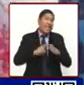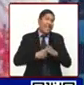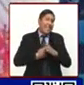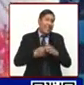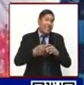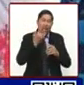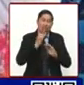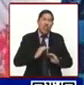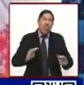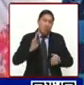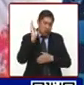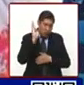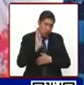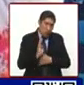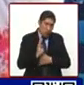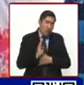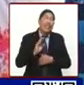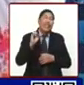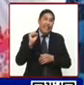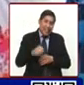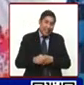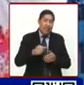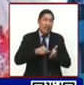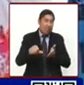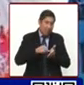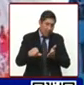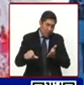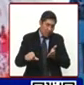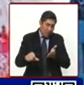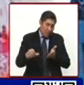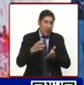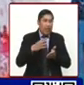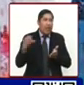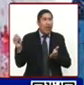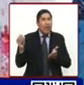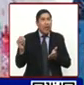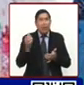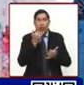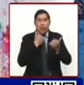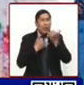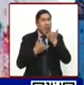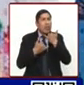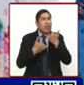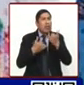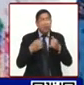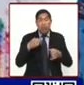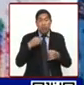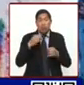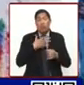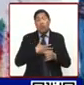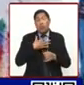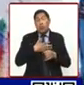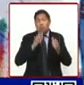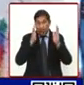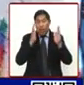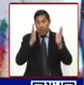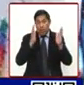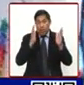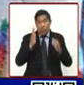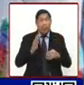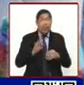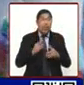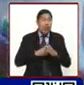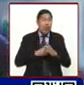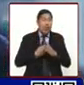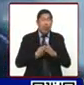Lunes 9 de octubre va a comenzar el pago de este bono. Y según dispone el decreto supremo 5031, el Estado va a